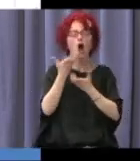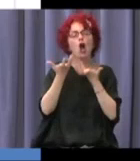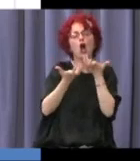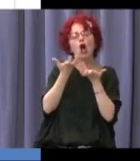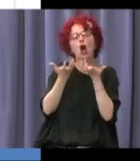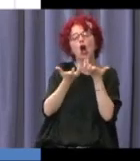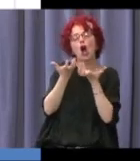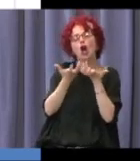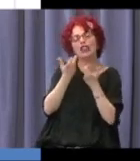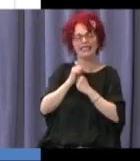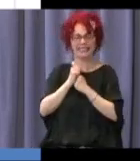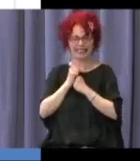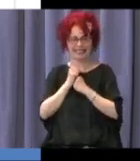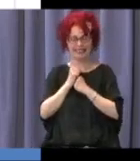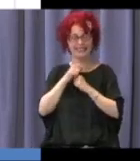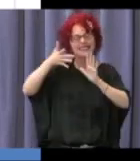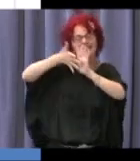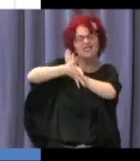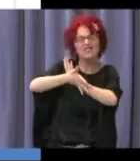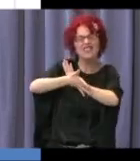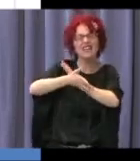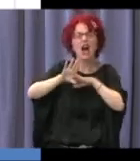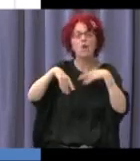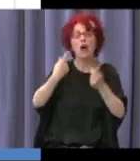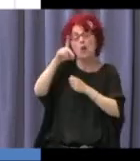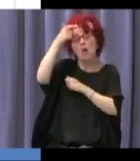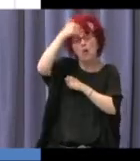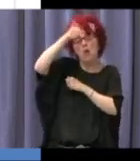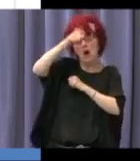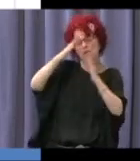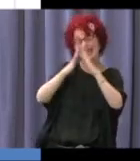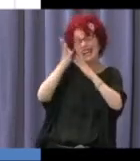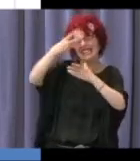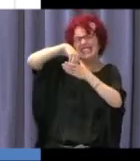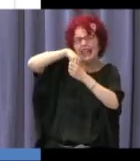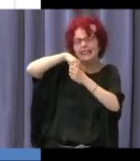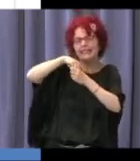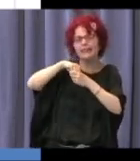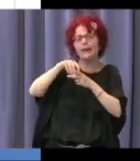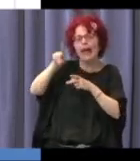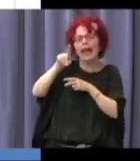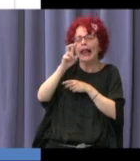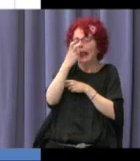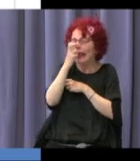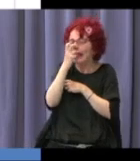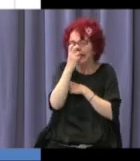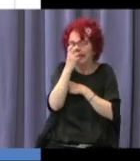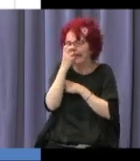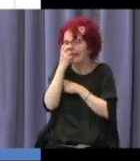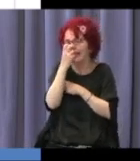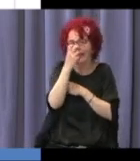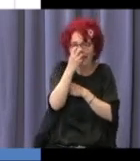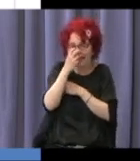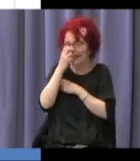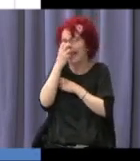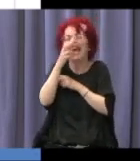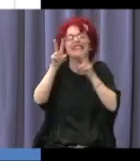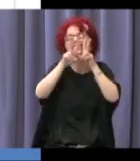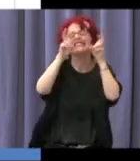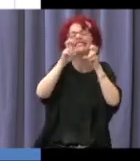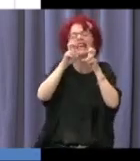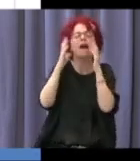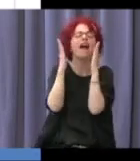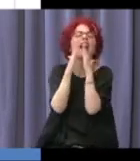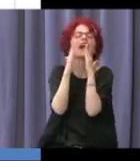entromete en las tareas domésticas, especialmente la de la... Que se entromete, o sea, no hay definición más clara que diga se ha entrometido, se ha metido donde